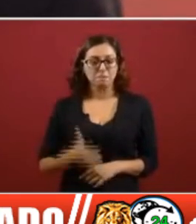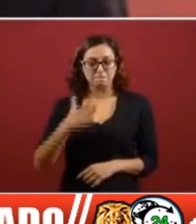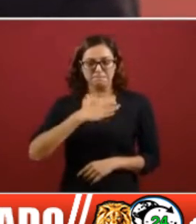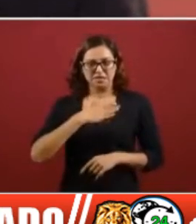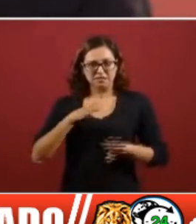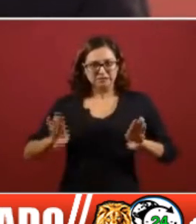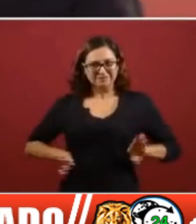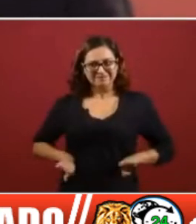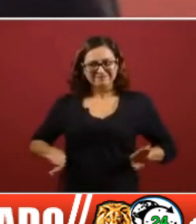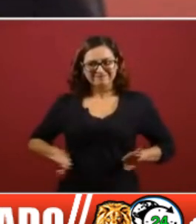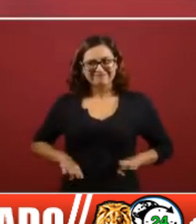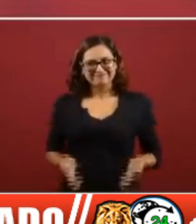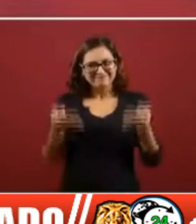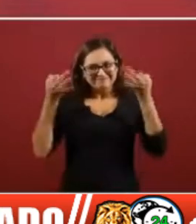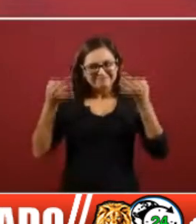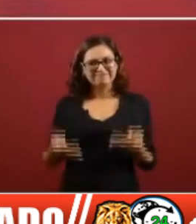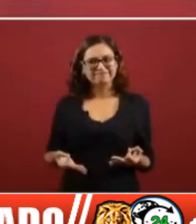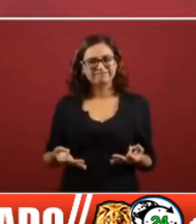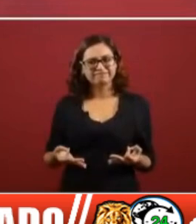principios.